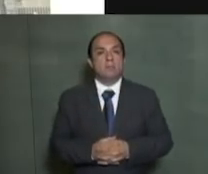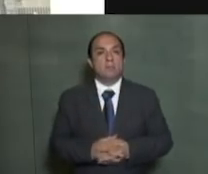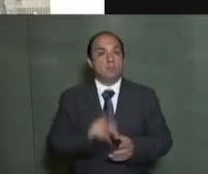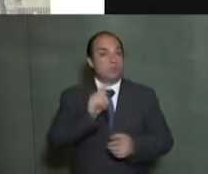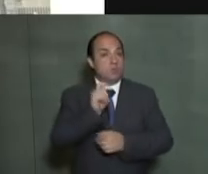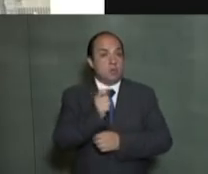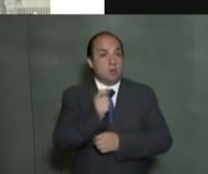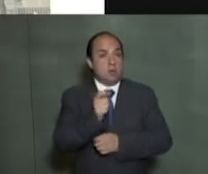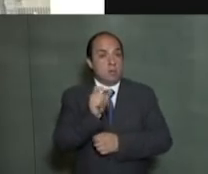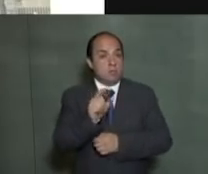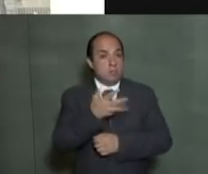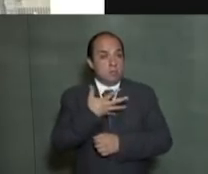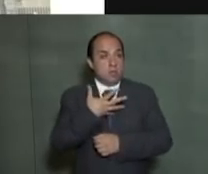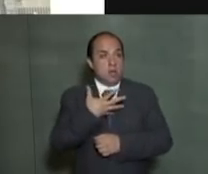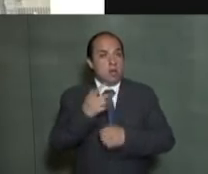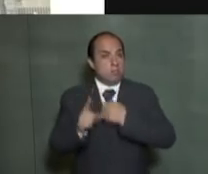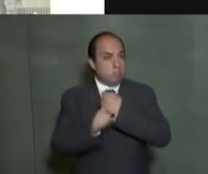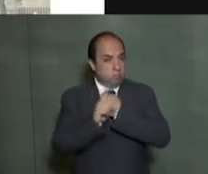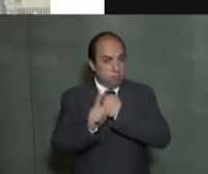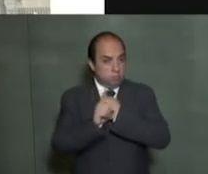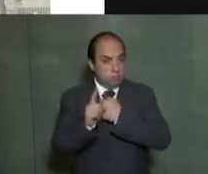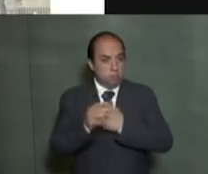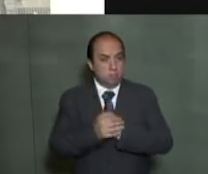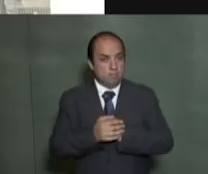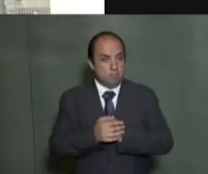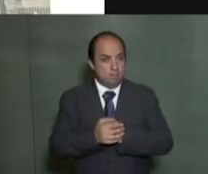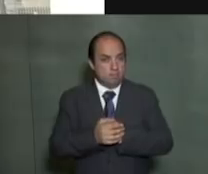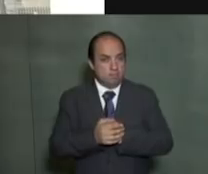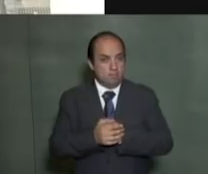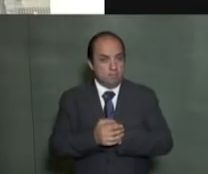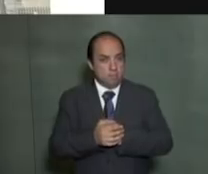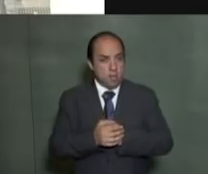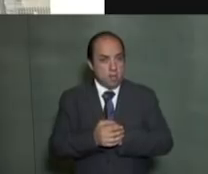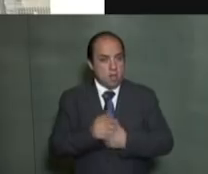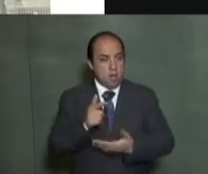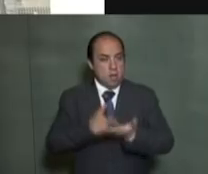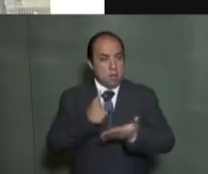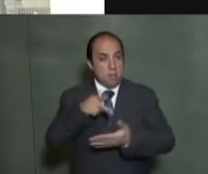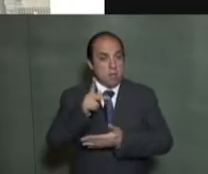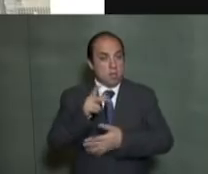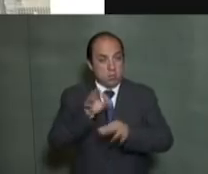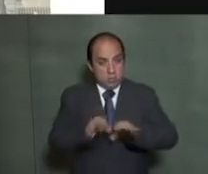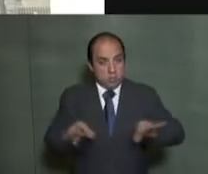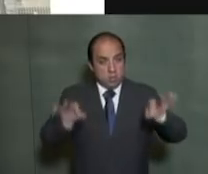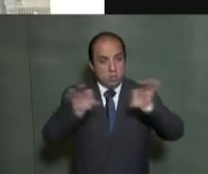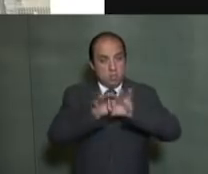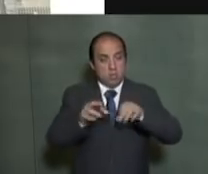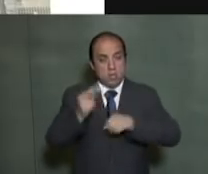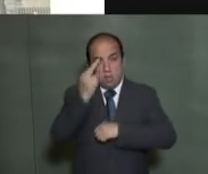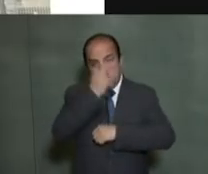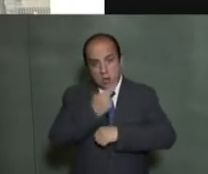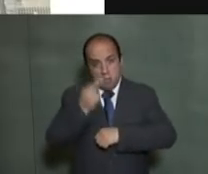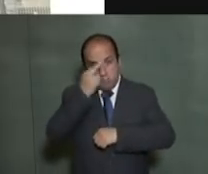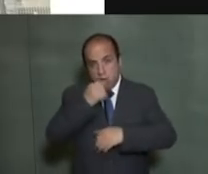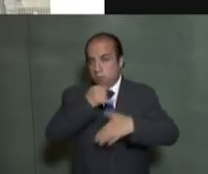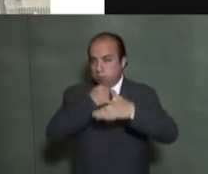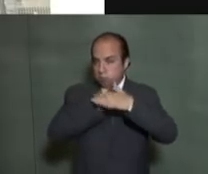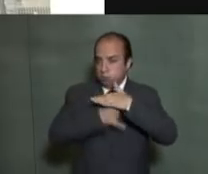ya indique que se vaya a tener un problema serio, pero sí es importante que se evalúe a mayor